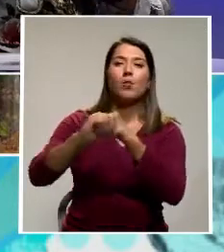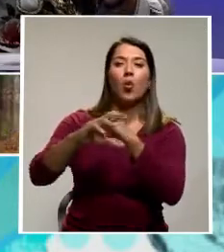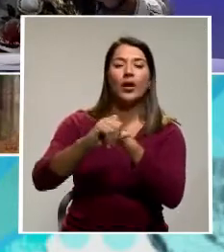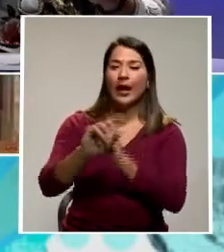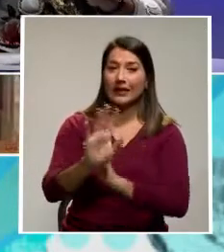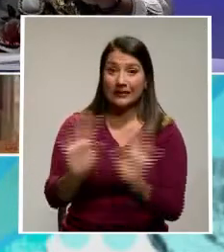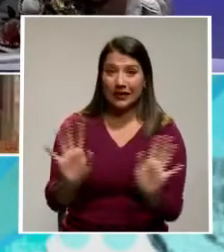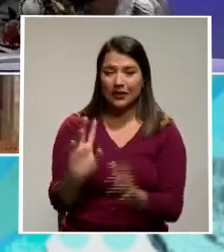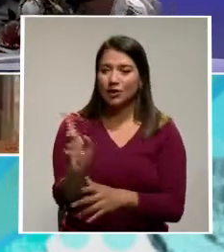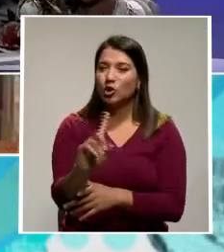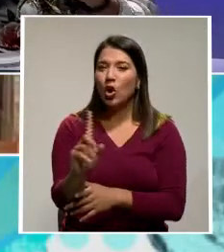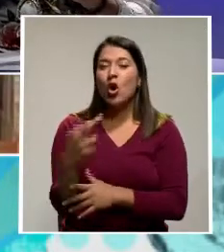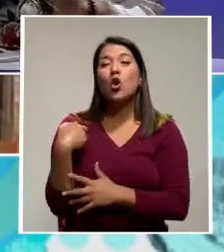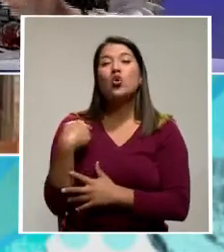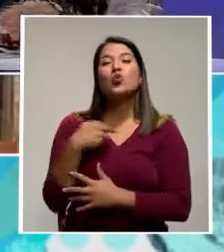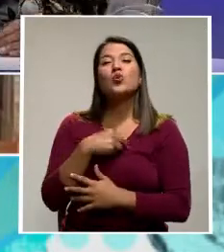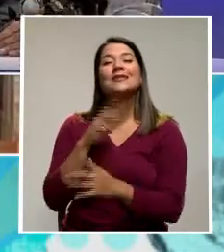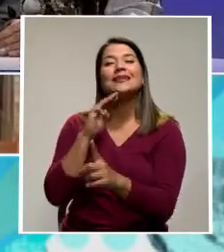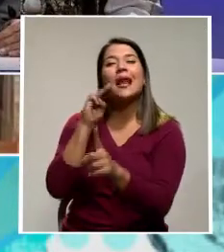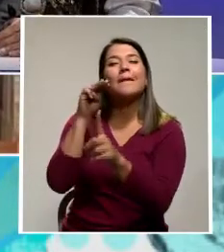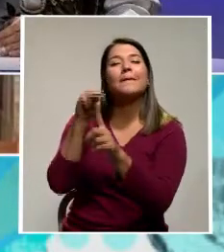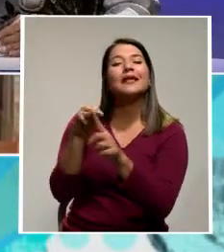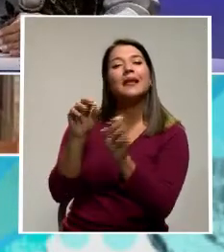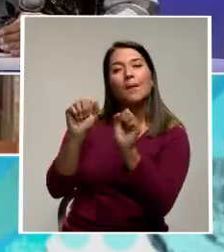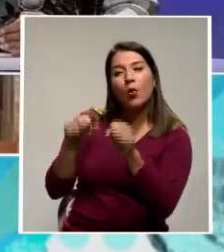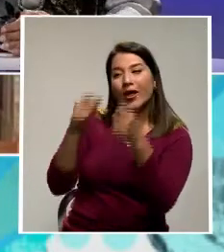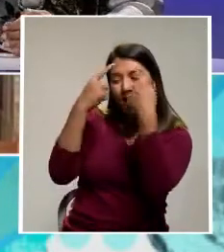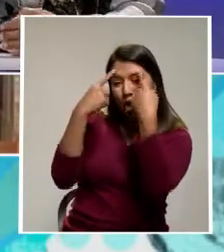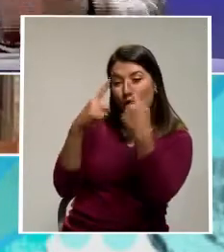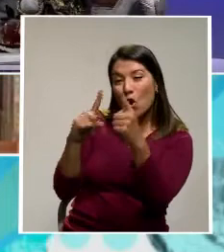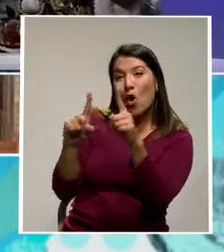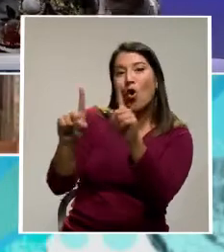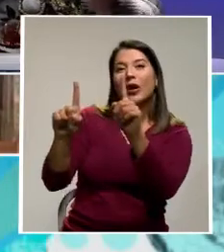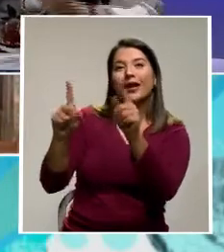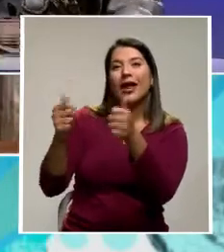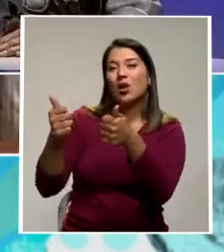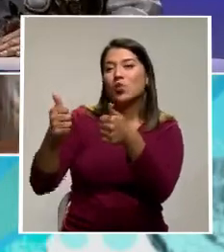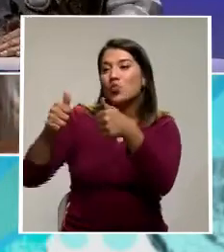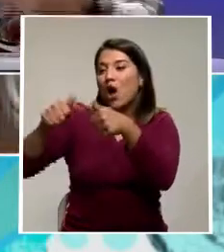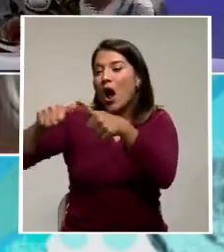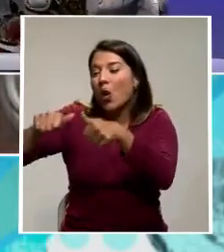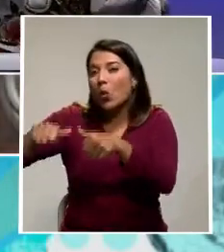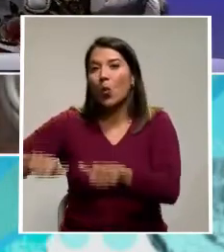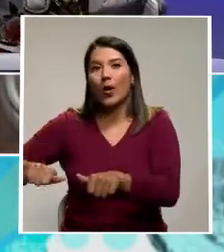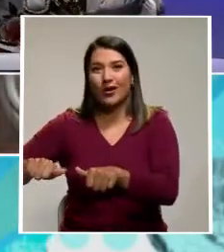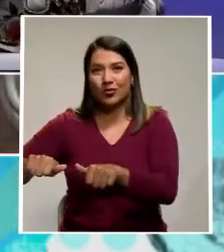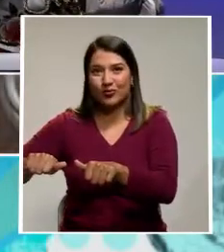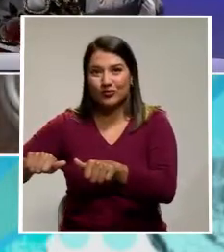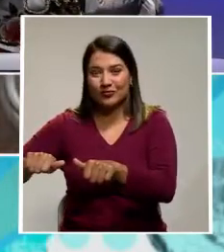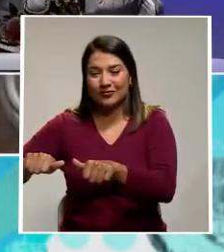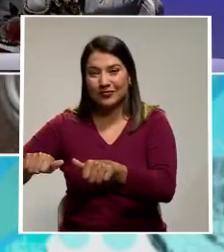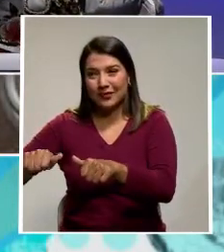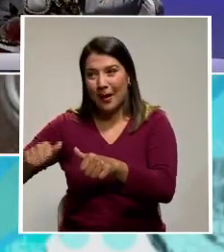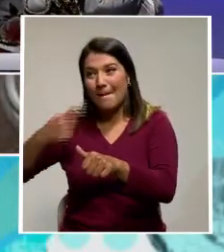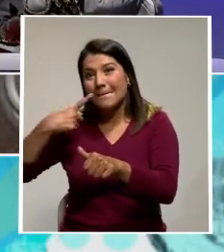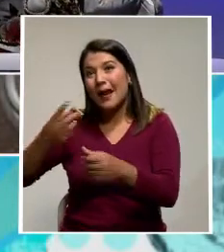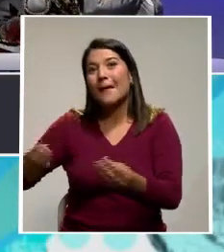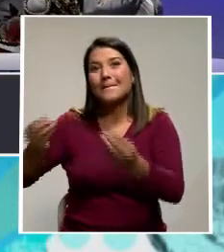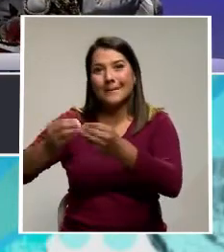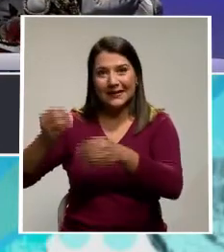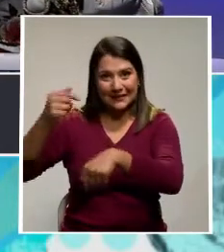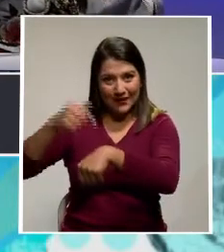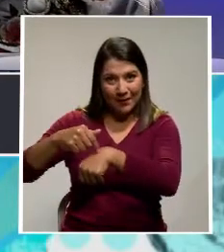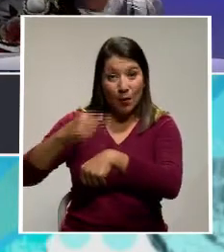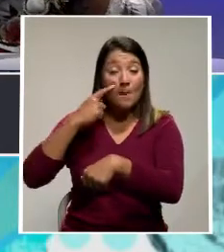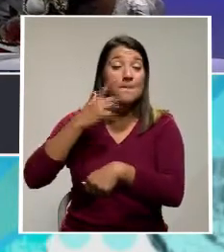sino consolidar una vocación de largo plazo. Que además para mí eso es la literatura, una larga